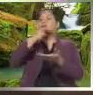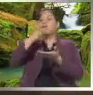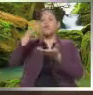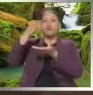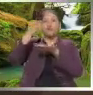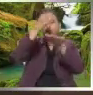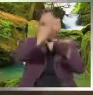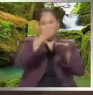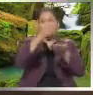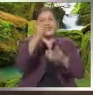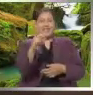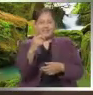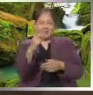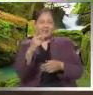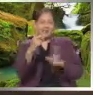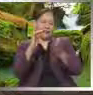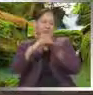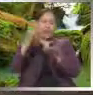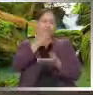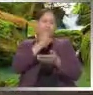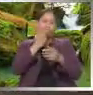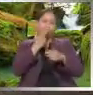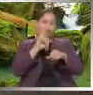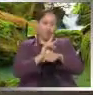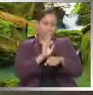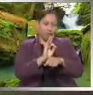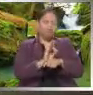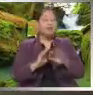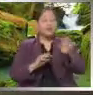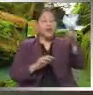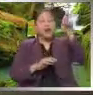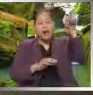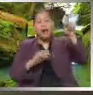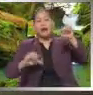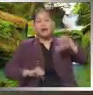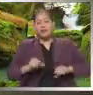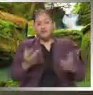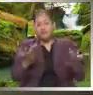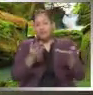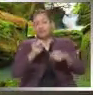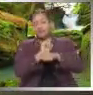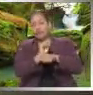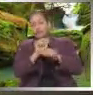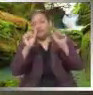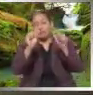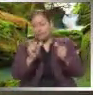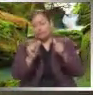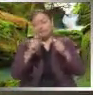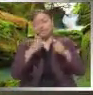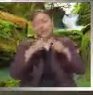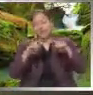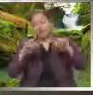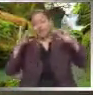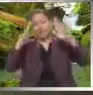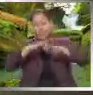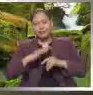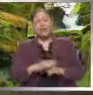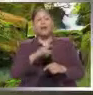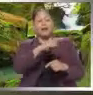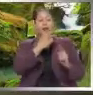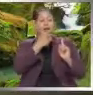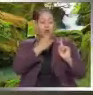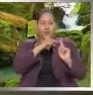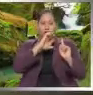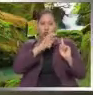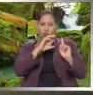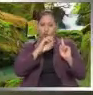impuso, y hoy es un centro cultural donde se llevan a cabo actividades artísticas y recreativas. Pero bueno, se enamora Chucho el Roto de Matilde Frisac, ahí